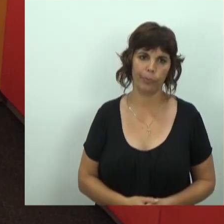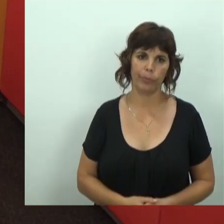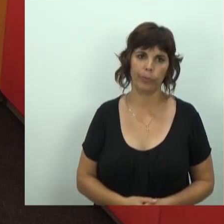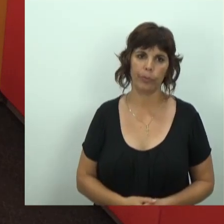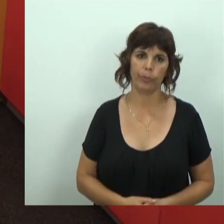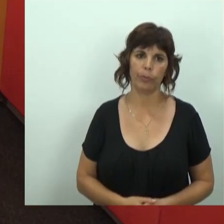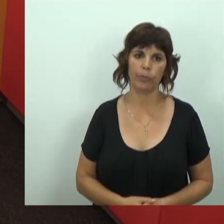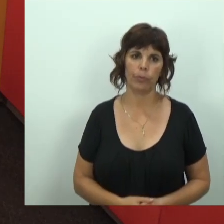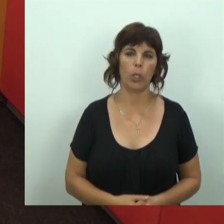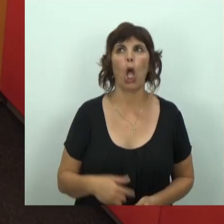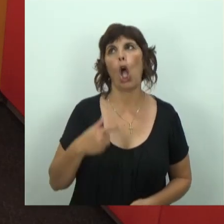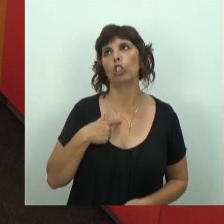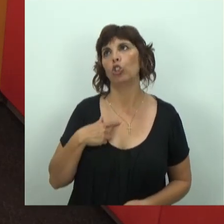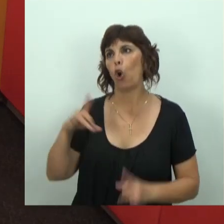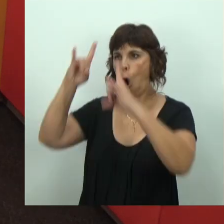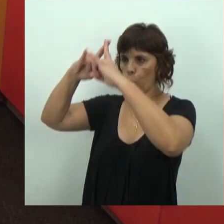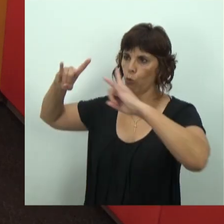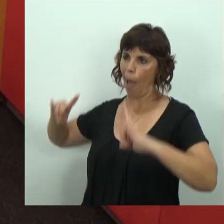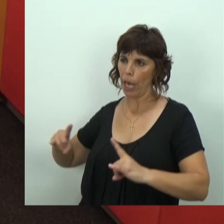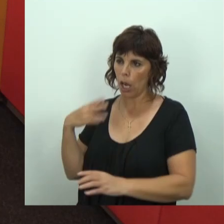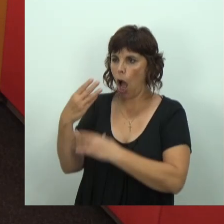Tengo que hacer un tabernáculo.